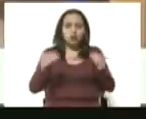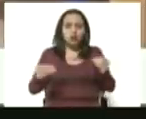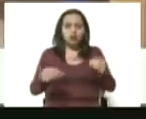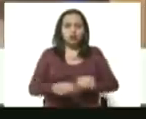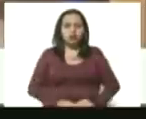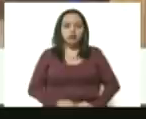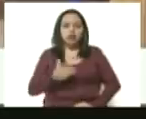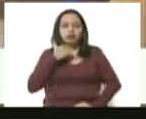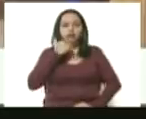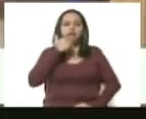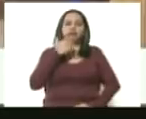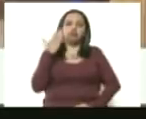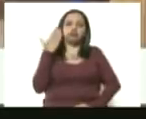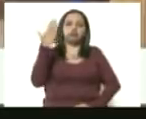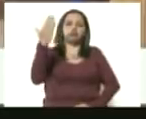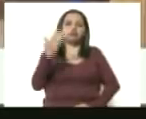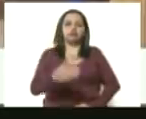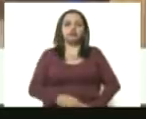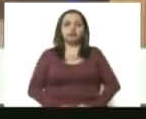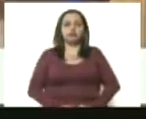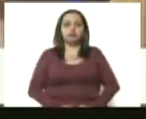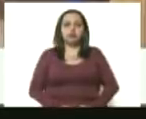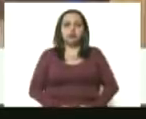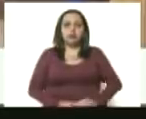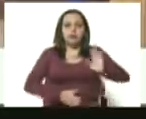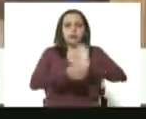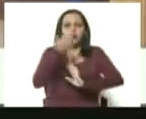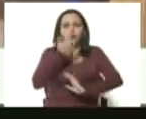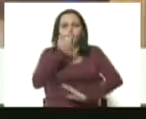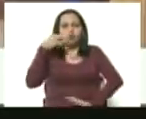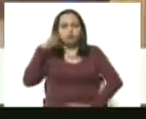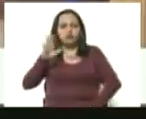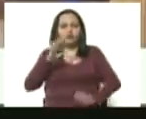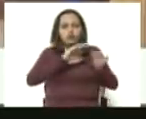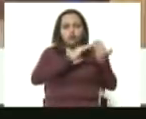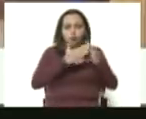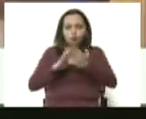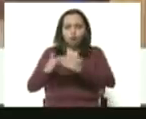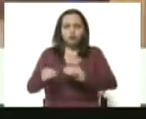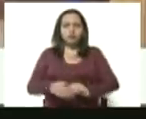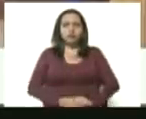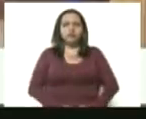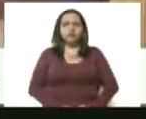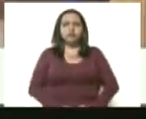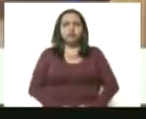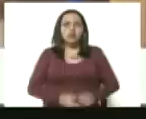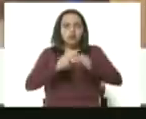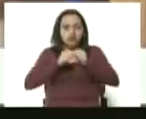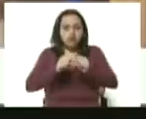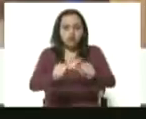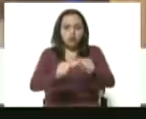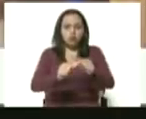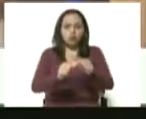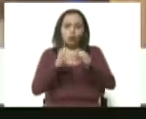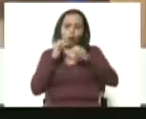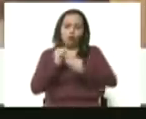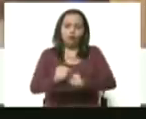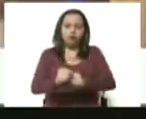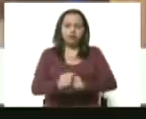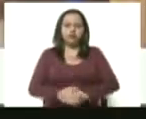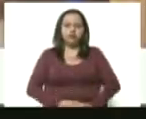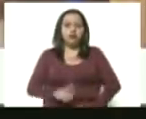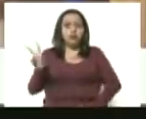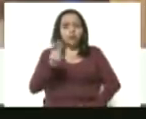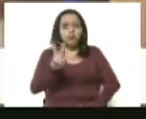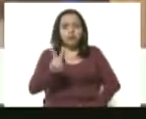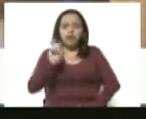moral en alto, máximo compromiso con la comunidad y sigamos confiando.